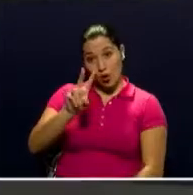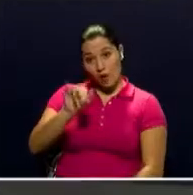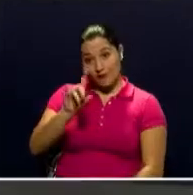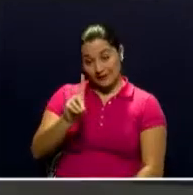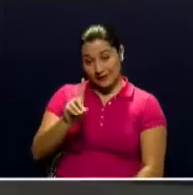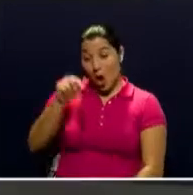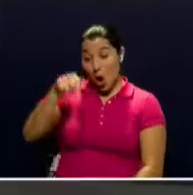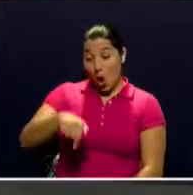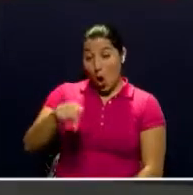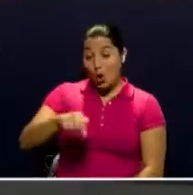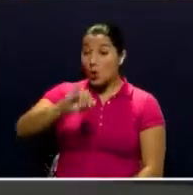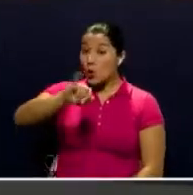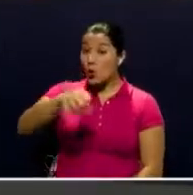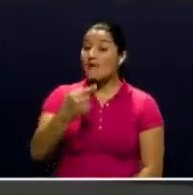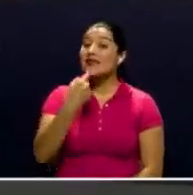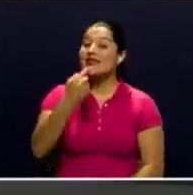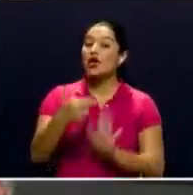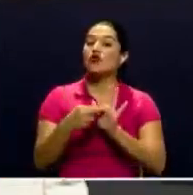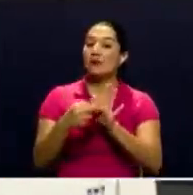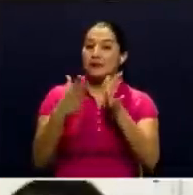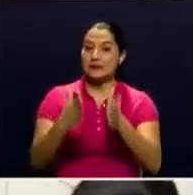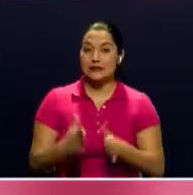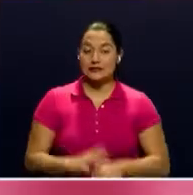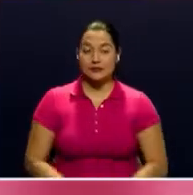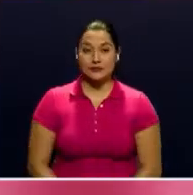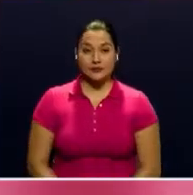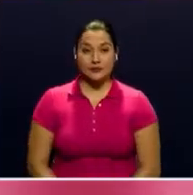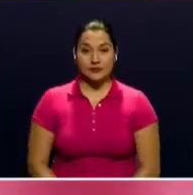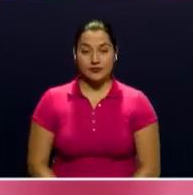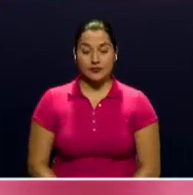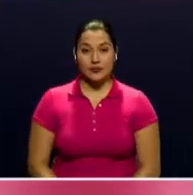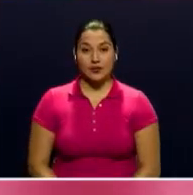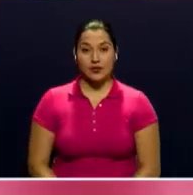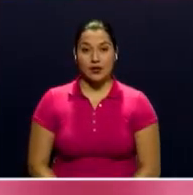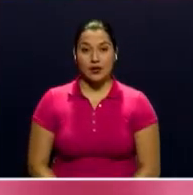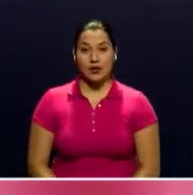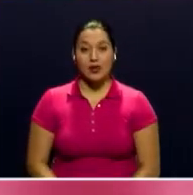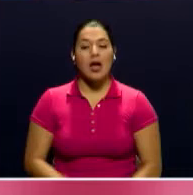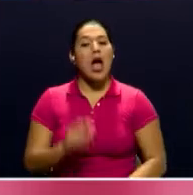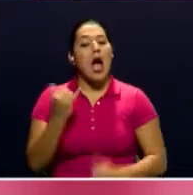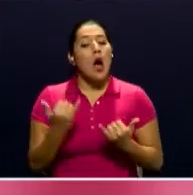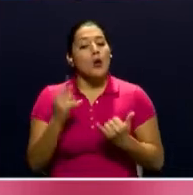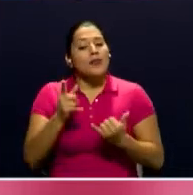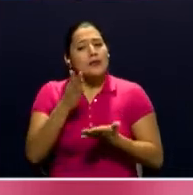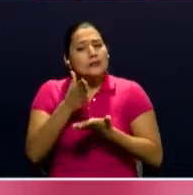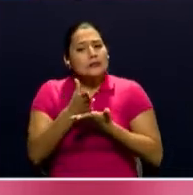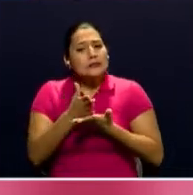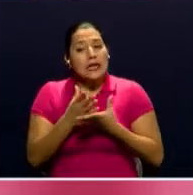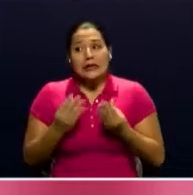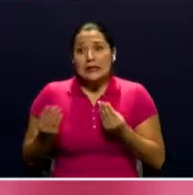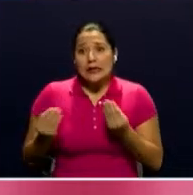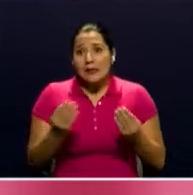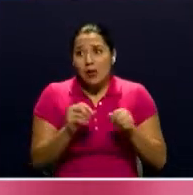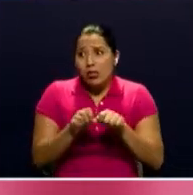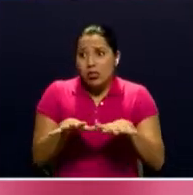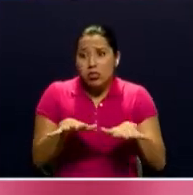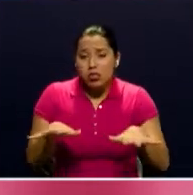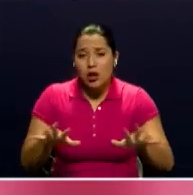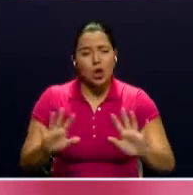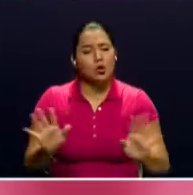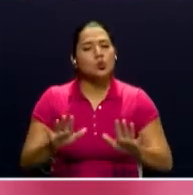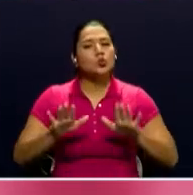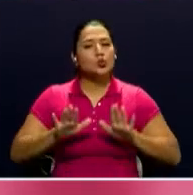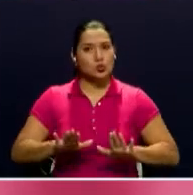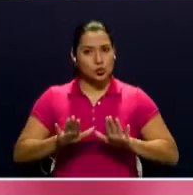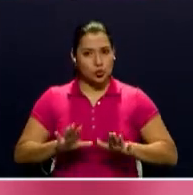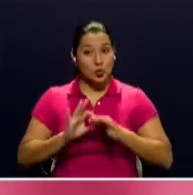jueves representantes de diversas cámaras de ese sector. Mermar el temor que se ha venido generando en los últimos días en relación al